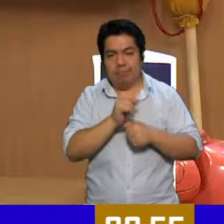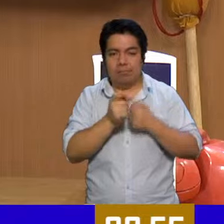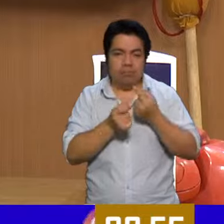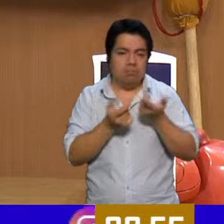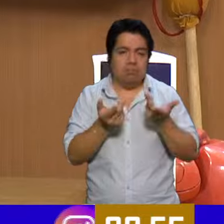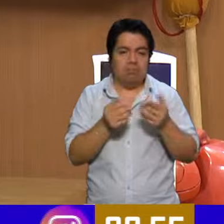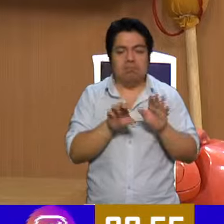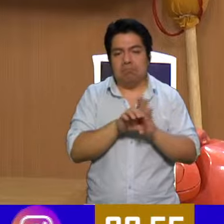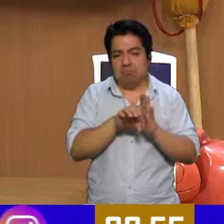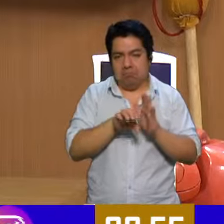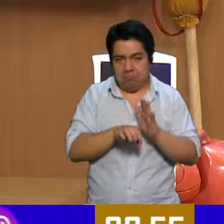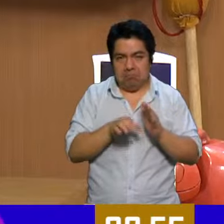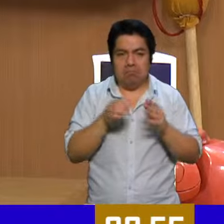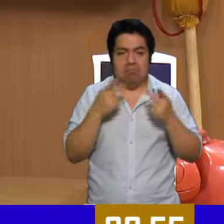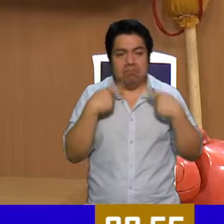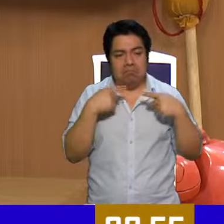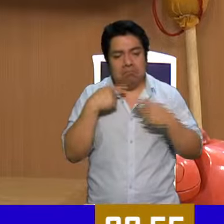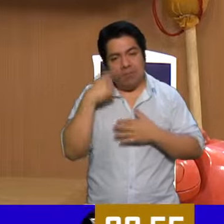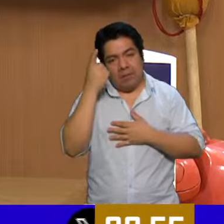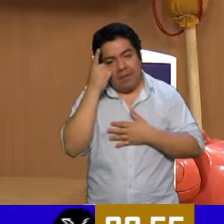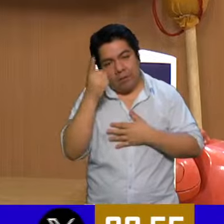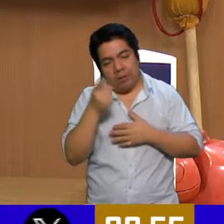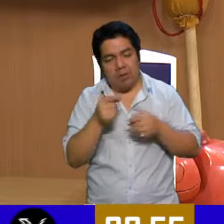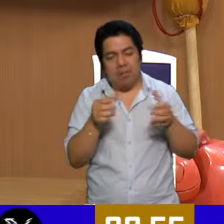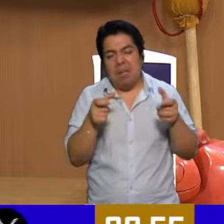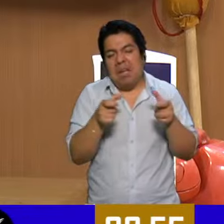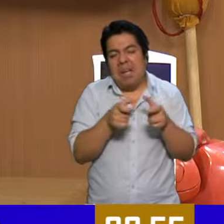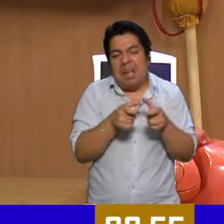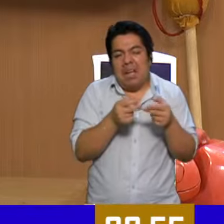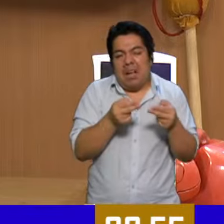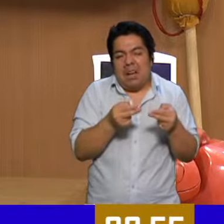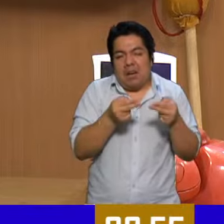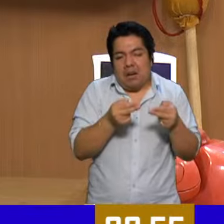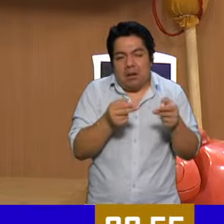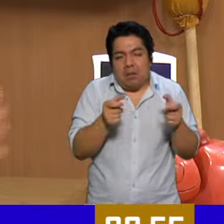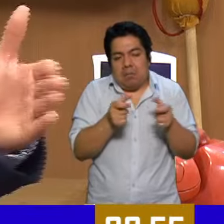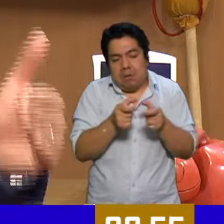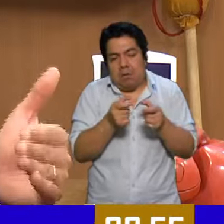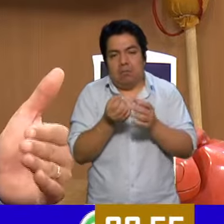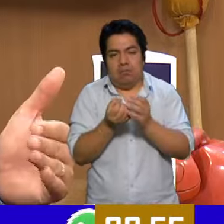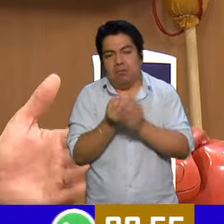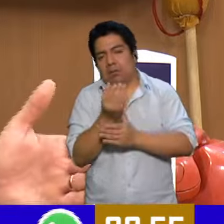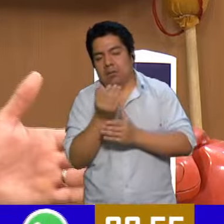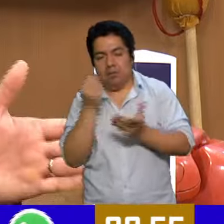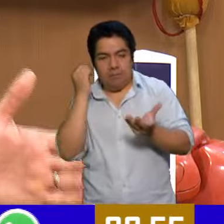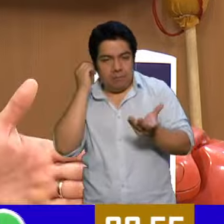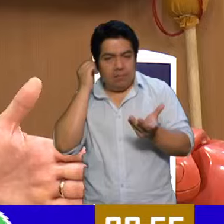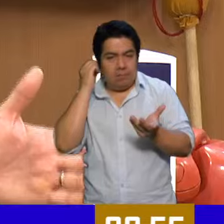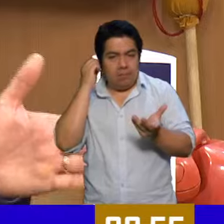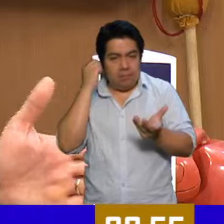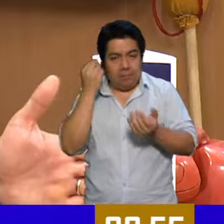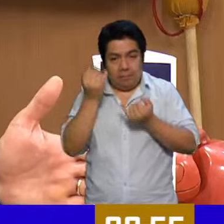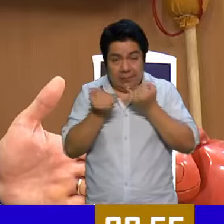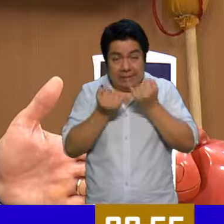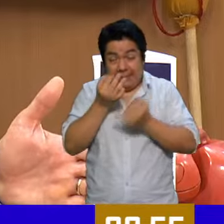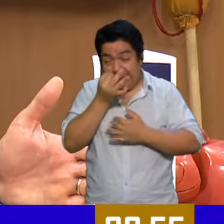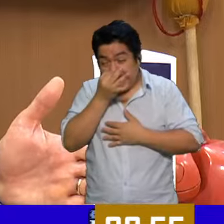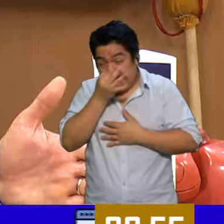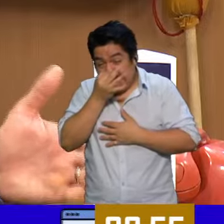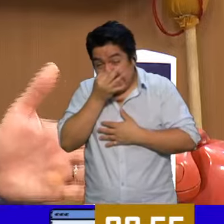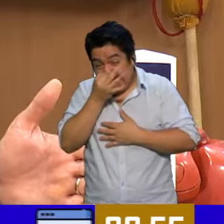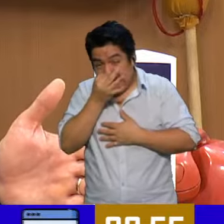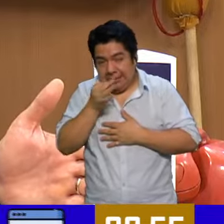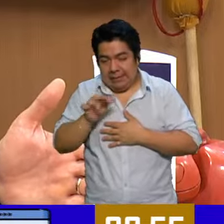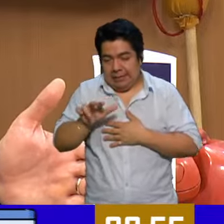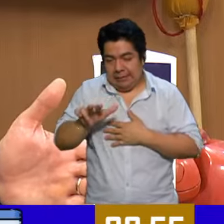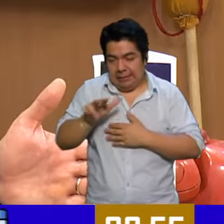pequeños empresarios, personas físicas, aquellos que están emprendiendo algún negocio, inclusive cuando están llegando apenas a su mayoría de edad, a